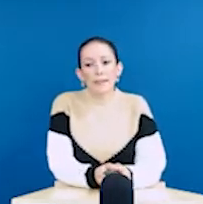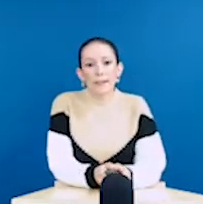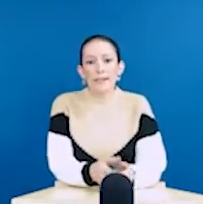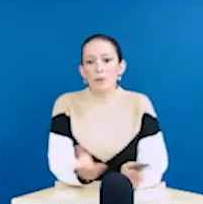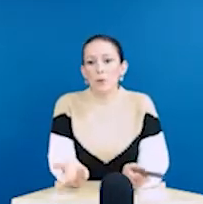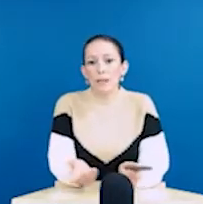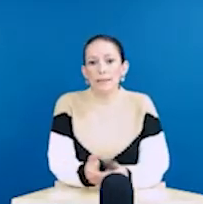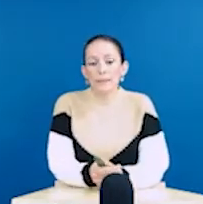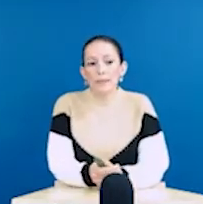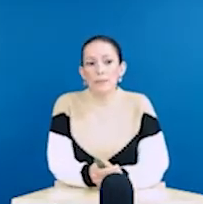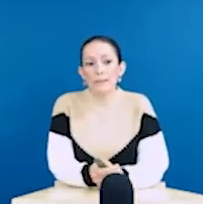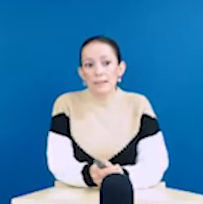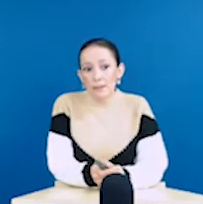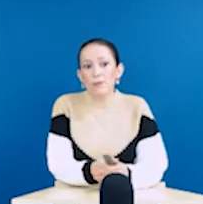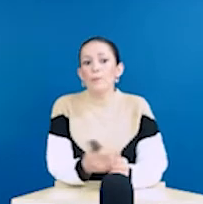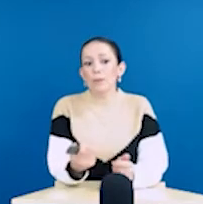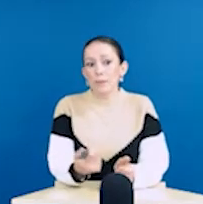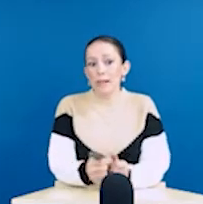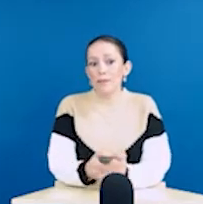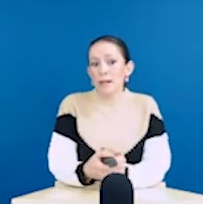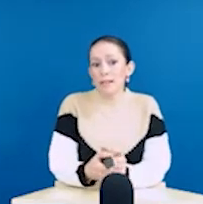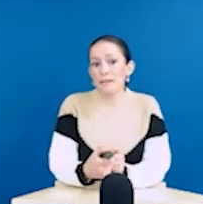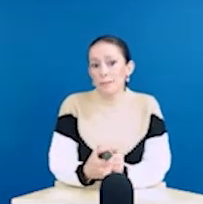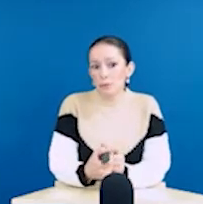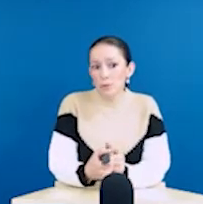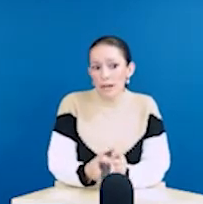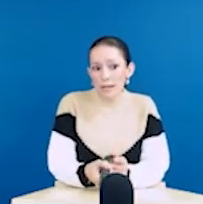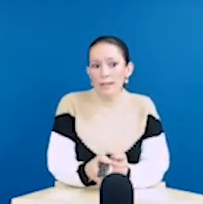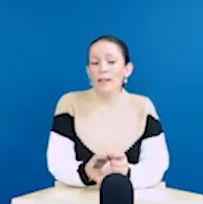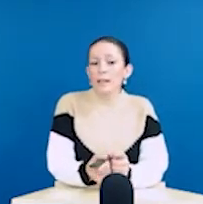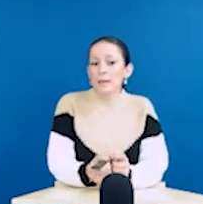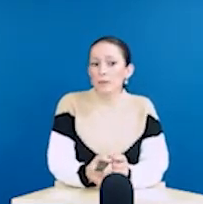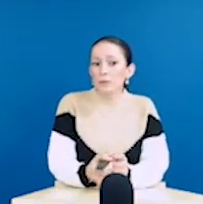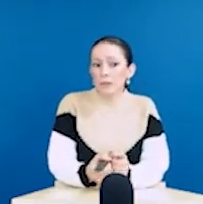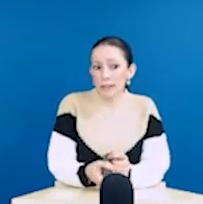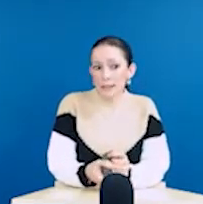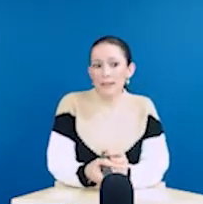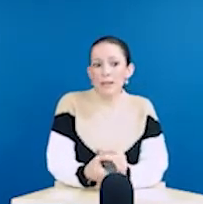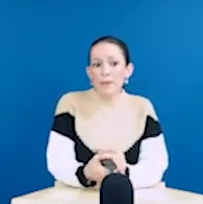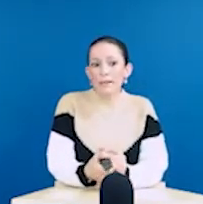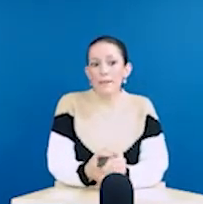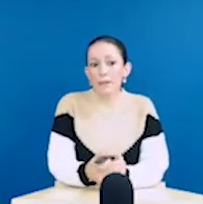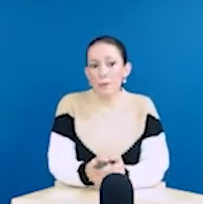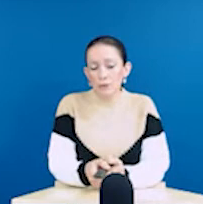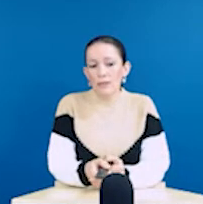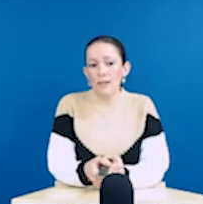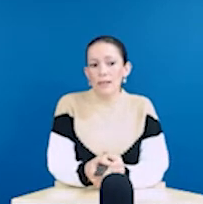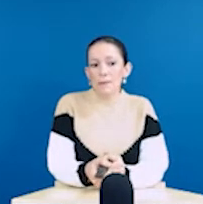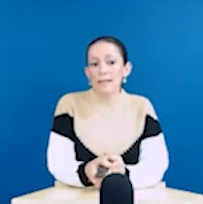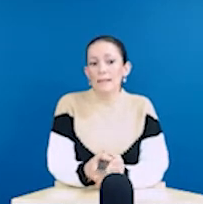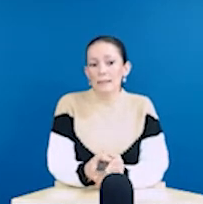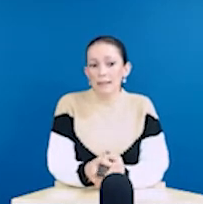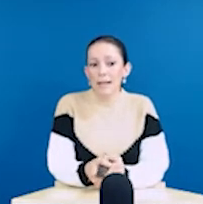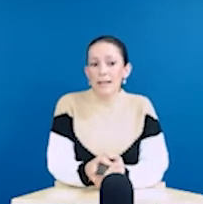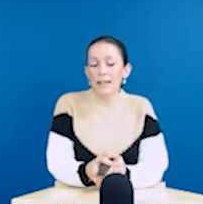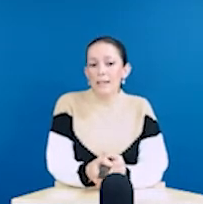enfatizar en todas las terapias de administración, como también la vía intramuscular, la vía subcutánea, la vía intravenosa, la